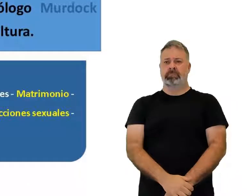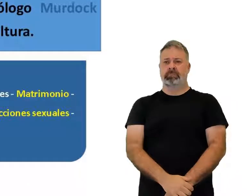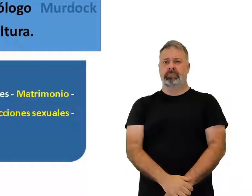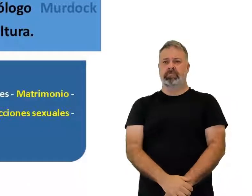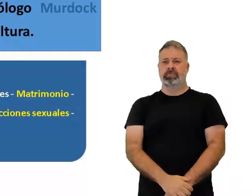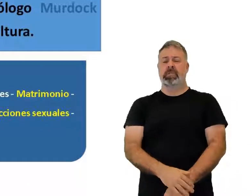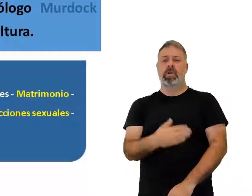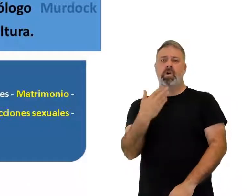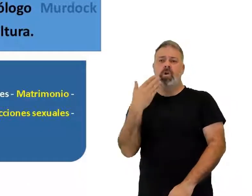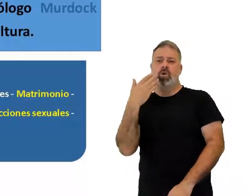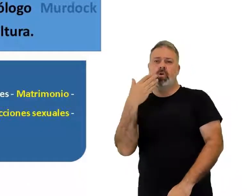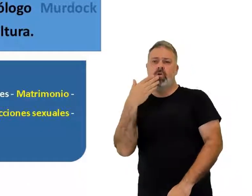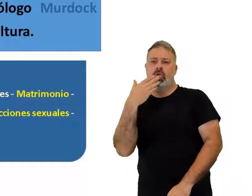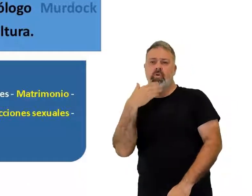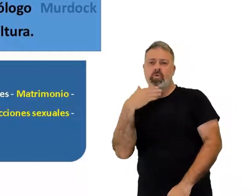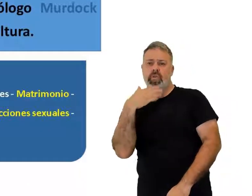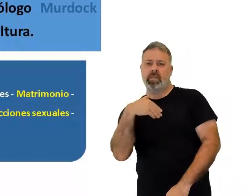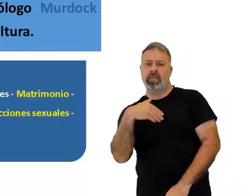conocidas como